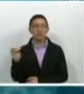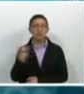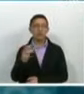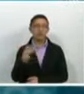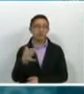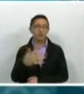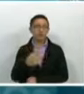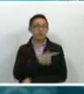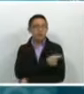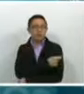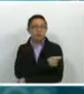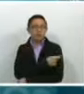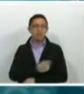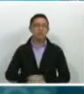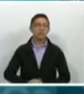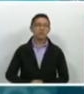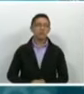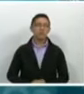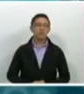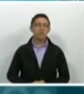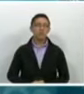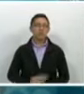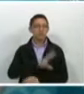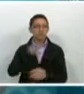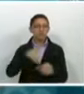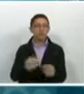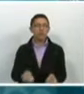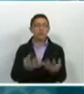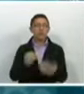5.850 dosis de vacunas. En total, esto da